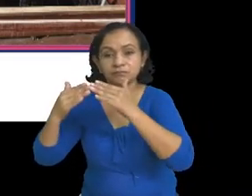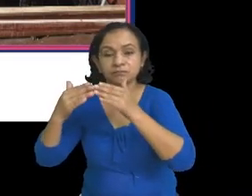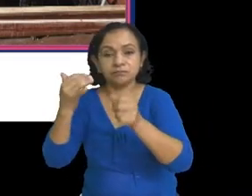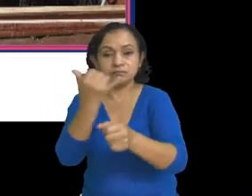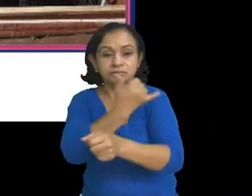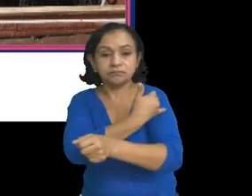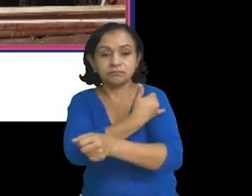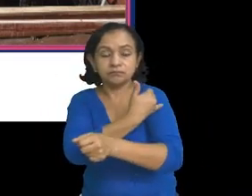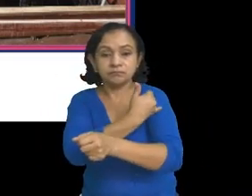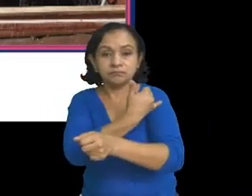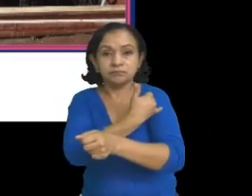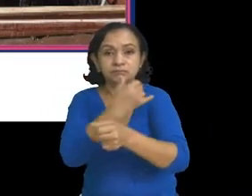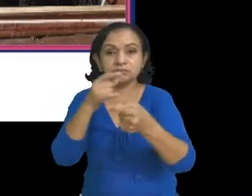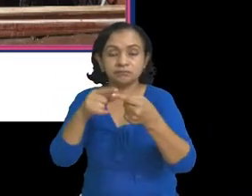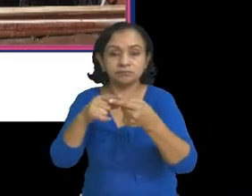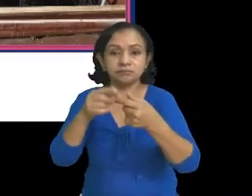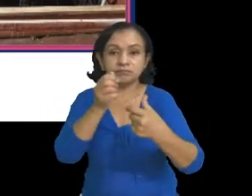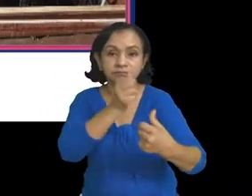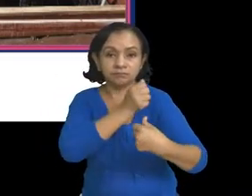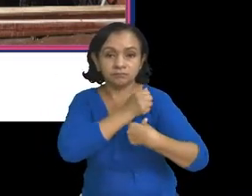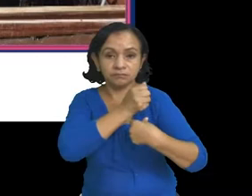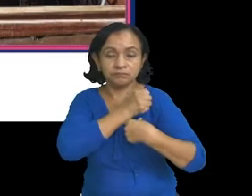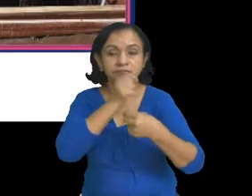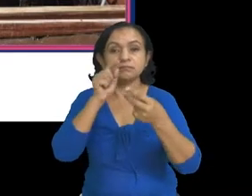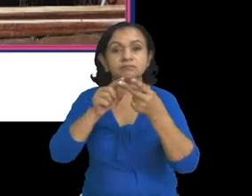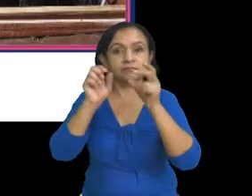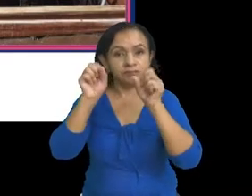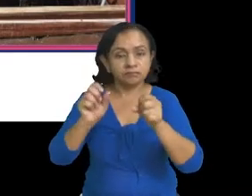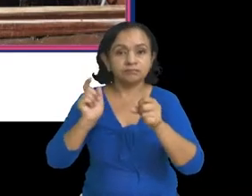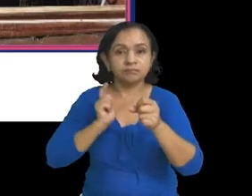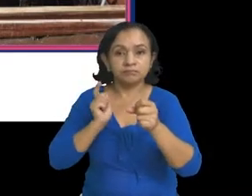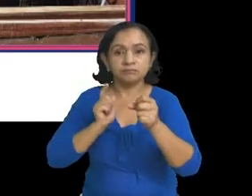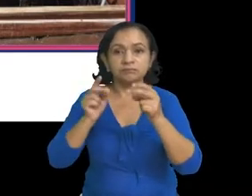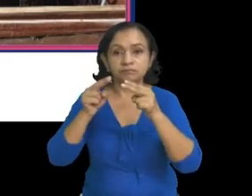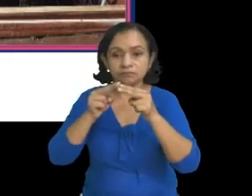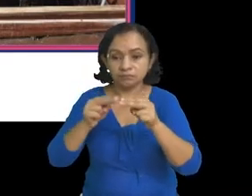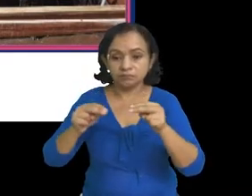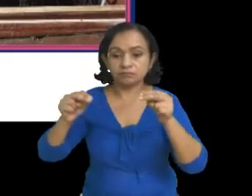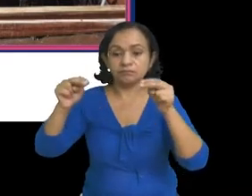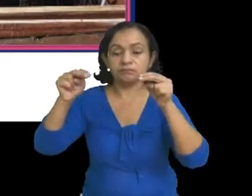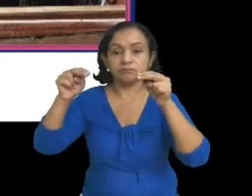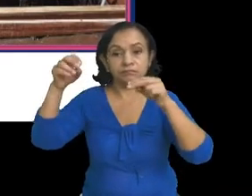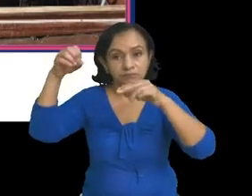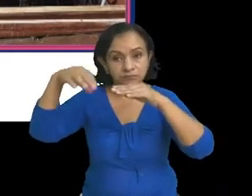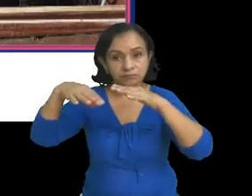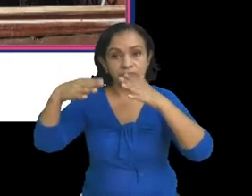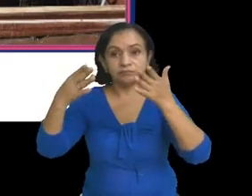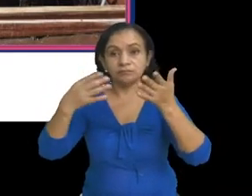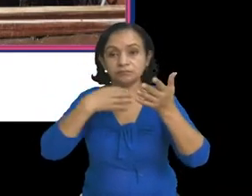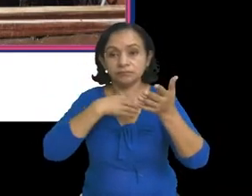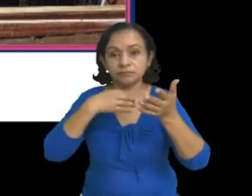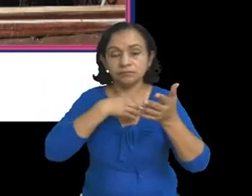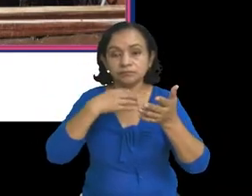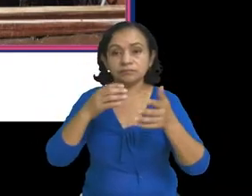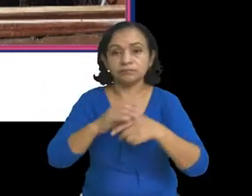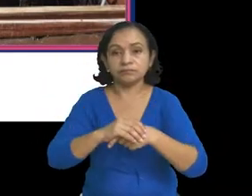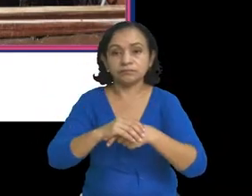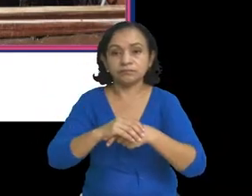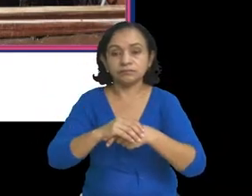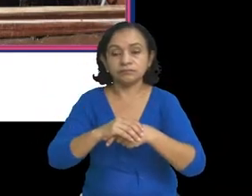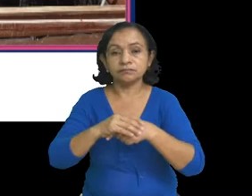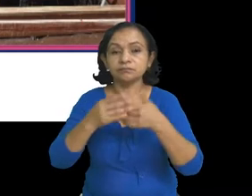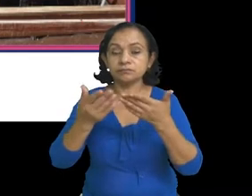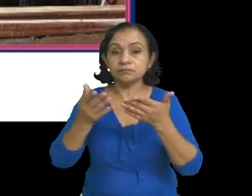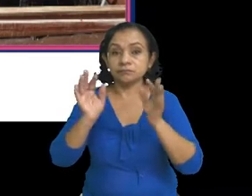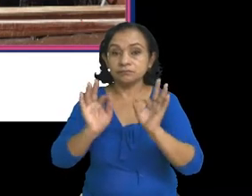hospital militar va a tener la oportunidad de tener un circuito exclusivo para mejorar su